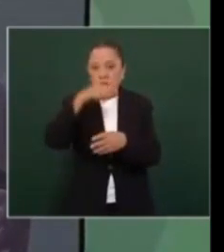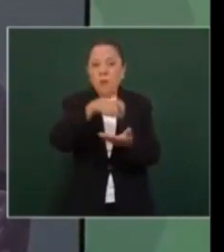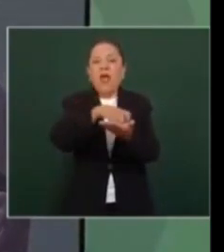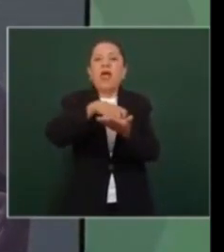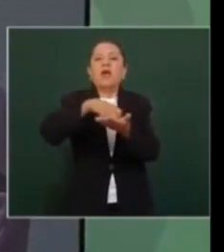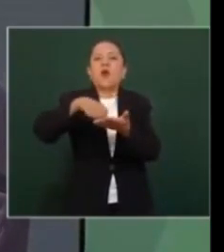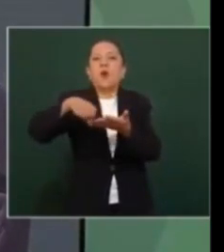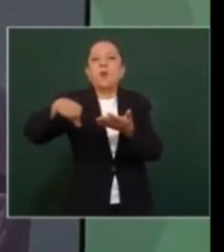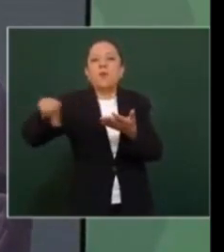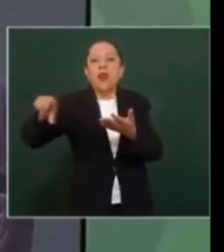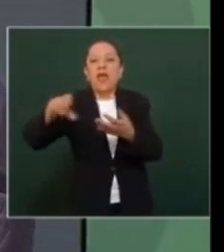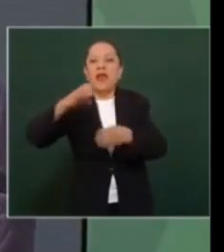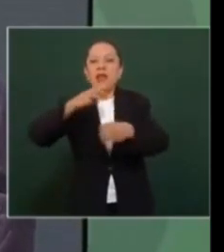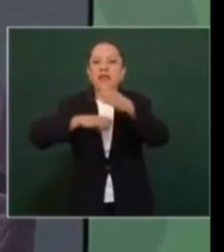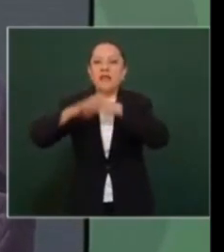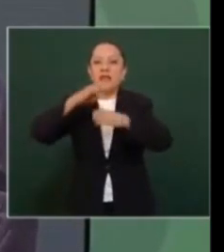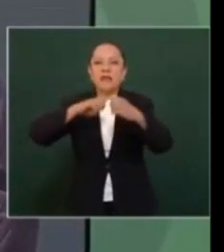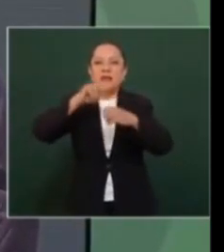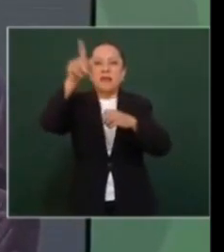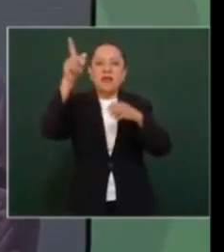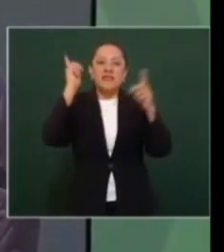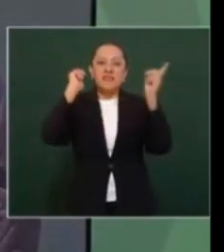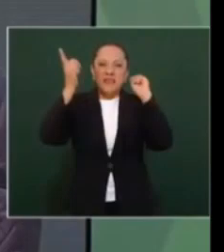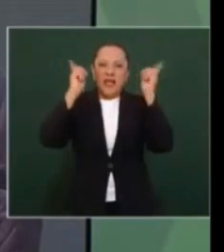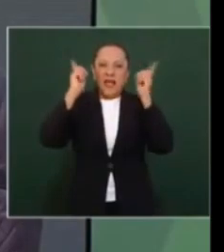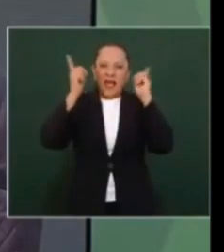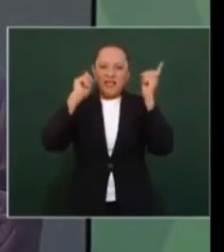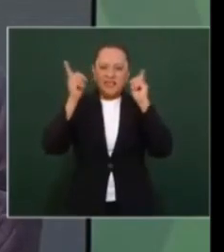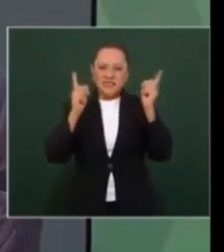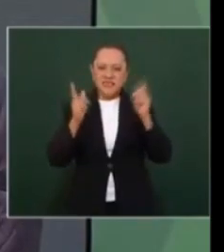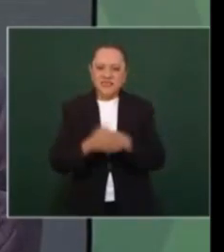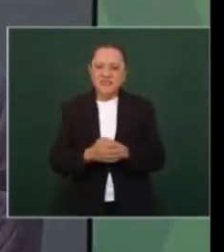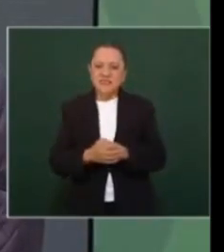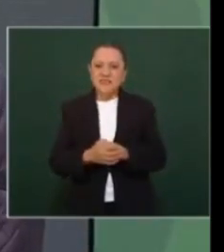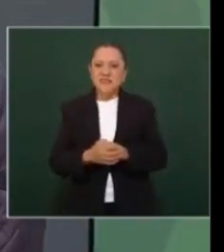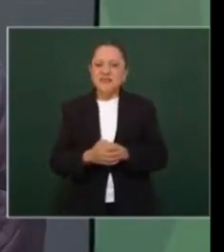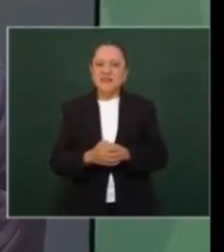refinería en Texas, a Shell,